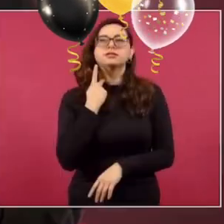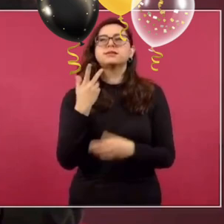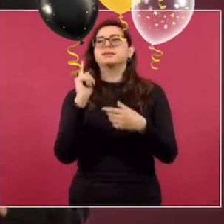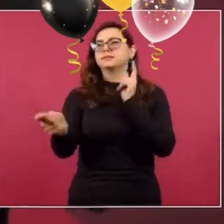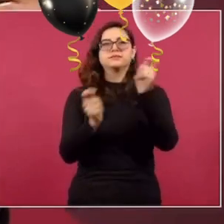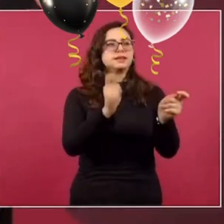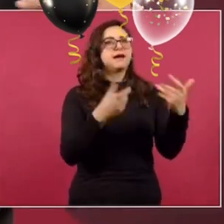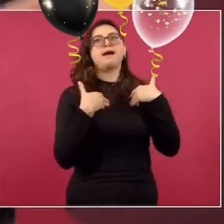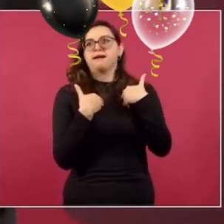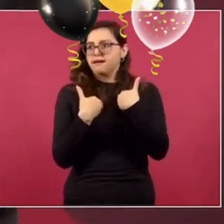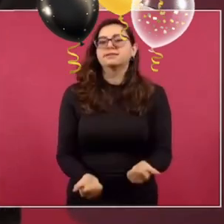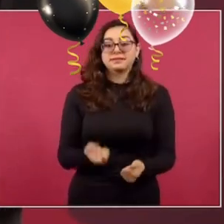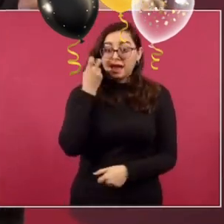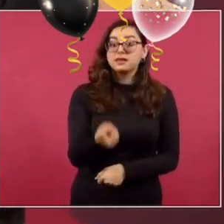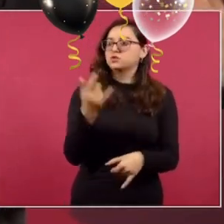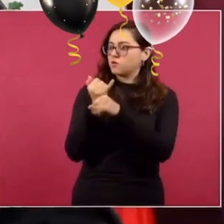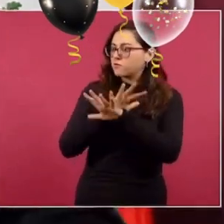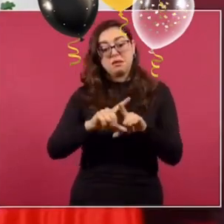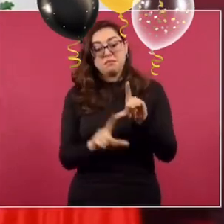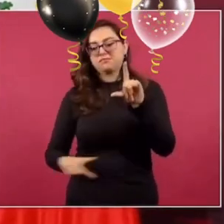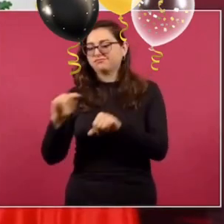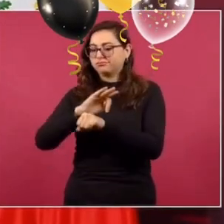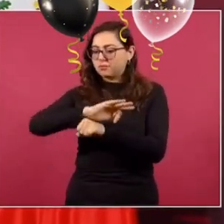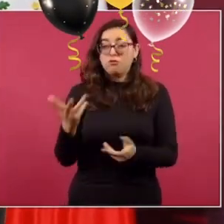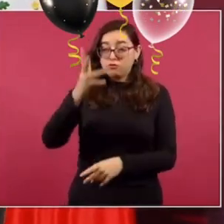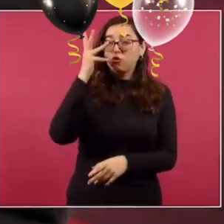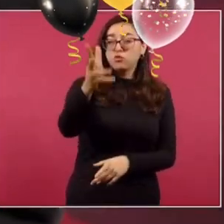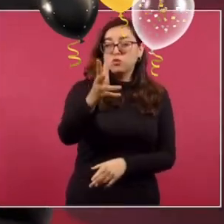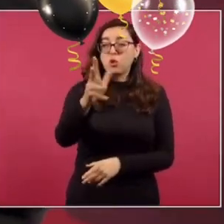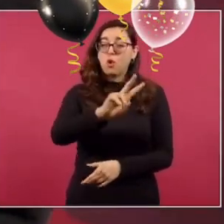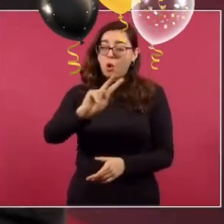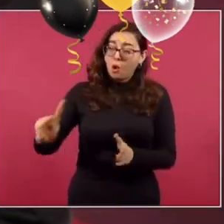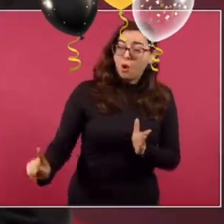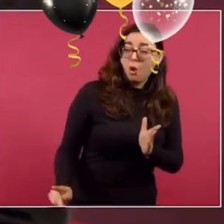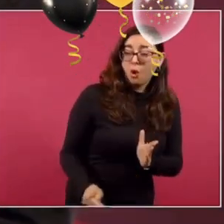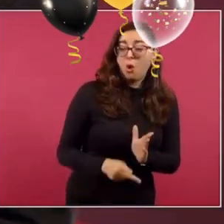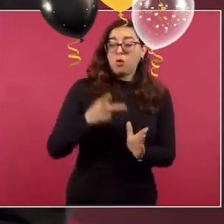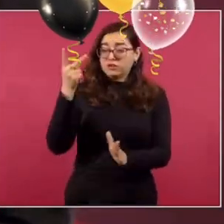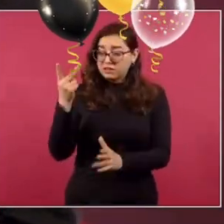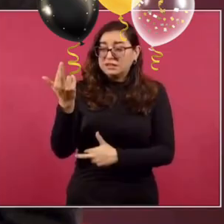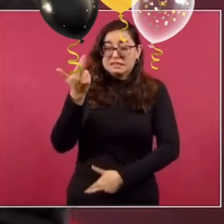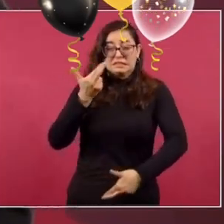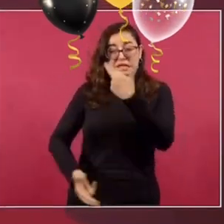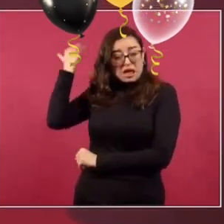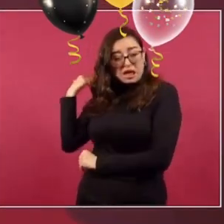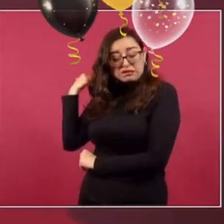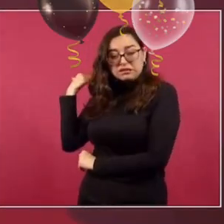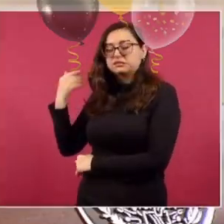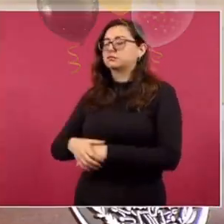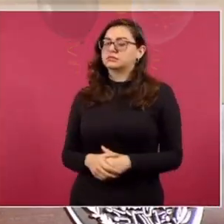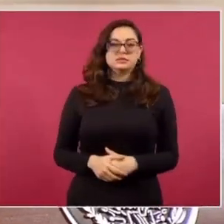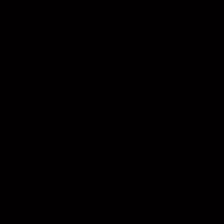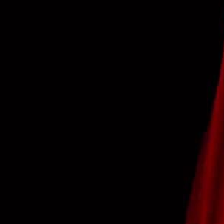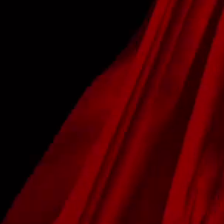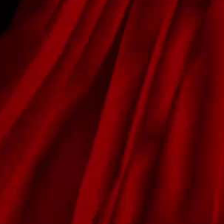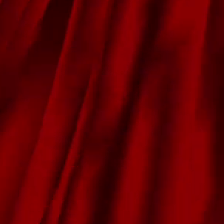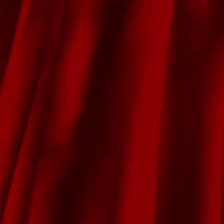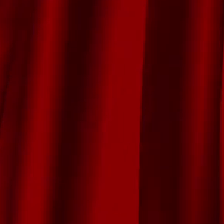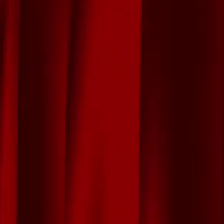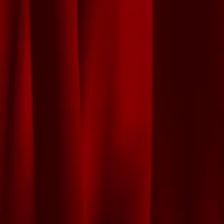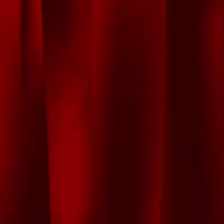polarización, para defender el proyecto de transformación y que nunca más regrese una forma de gobierno autoritaria y corrupta.